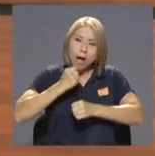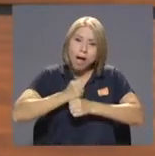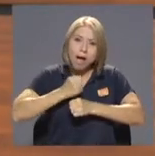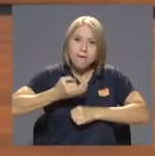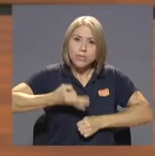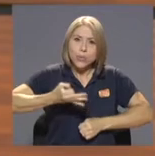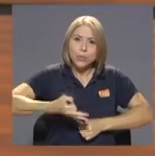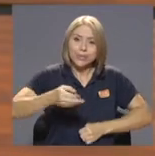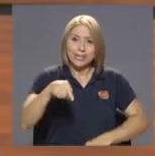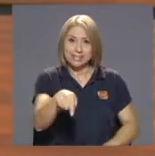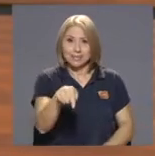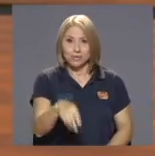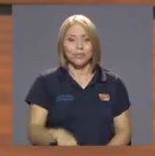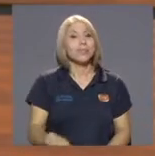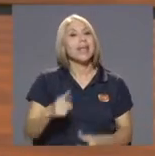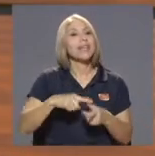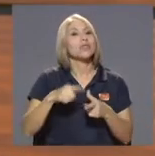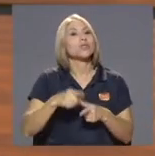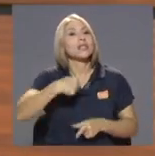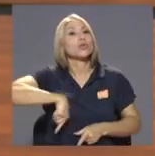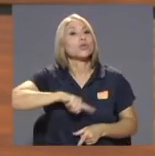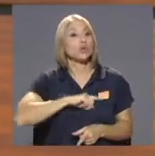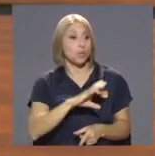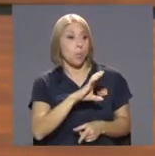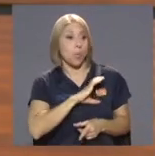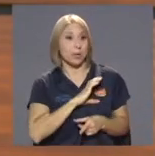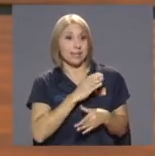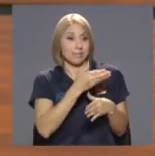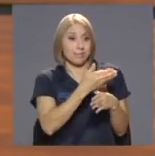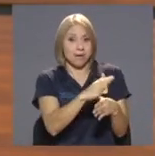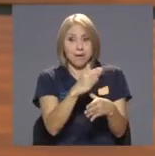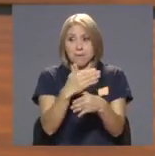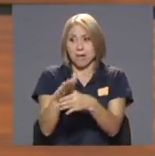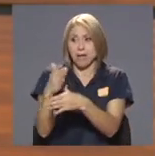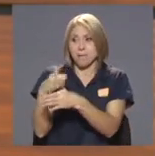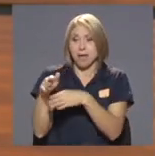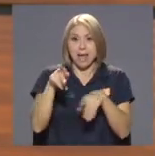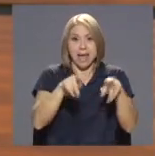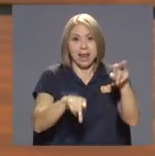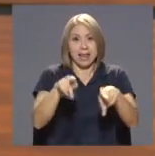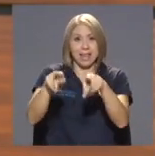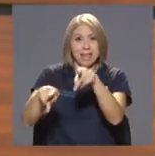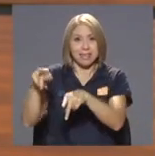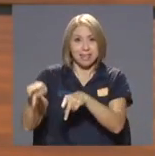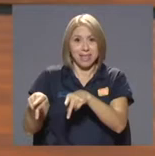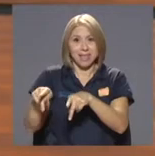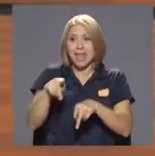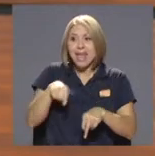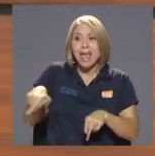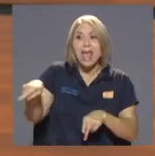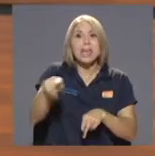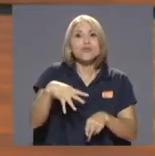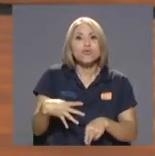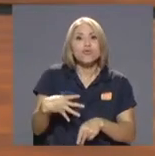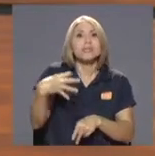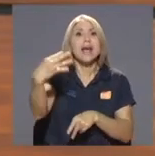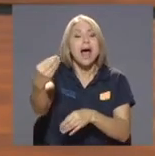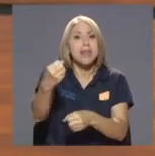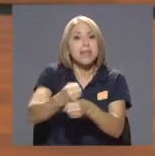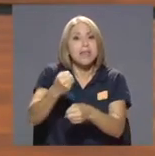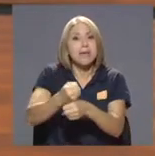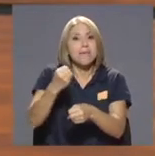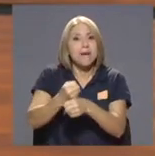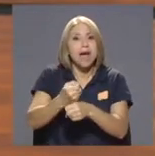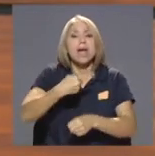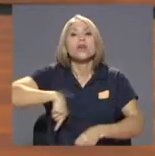es distribuir a la gente, y la forma en que la gente, que al decir la gente me refiero a los policías, sale a la calle y actúa enfocándonos en los puntos